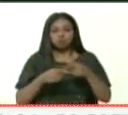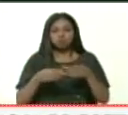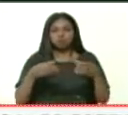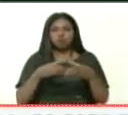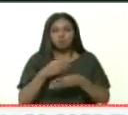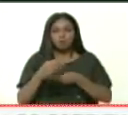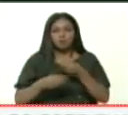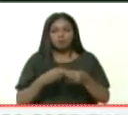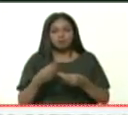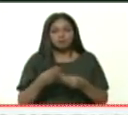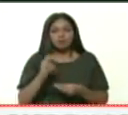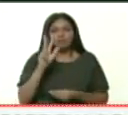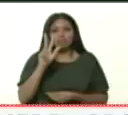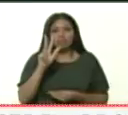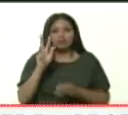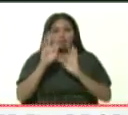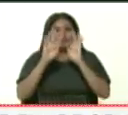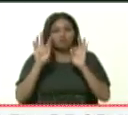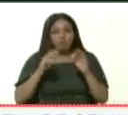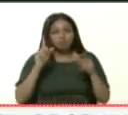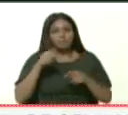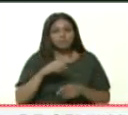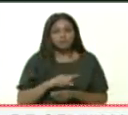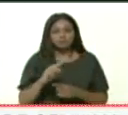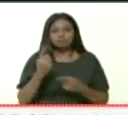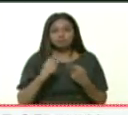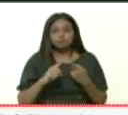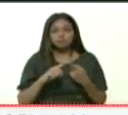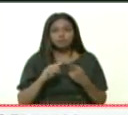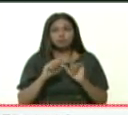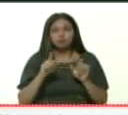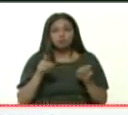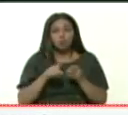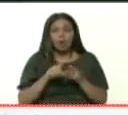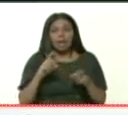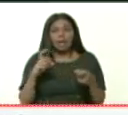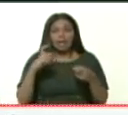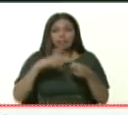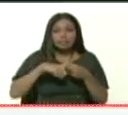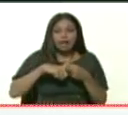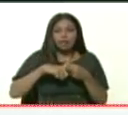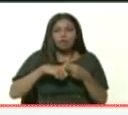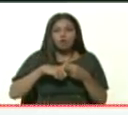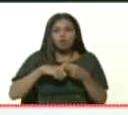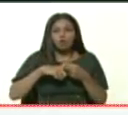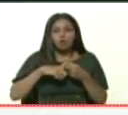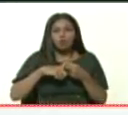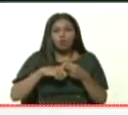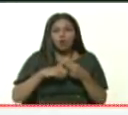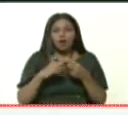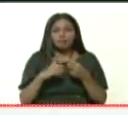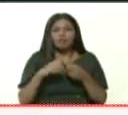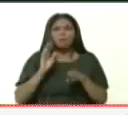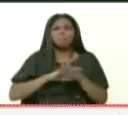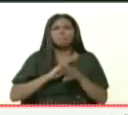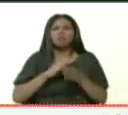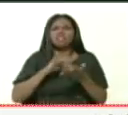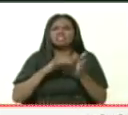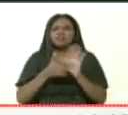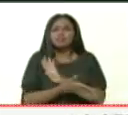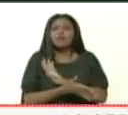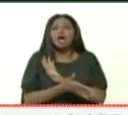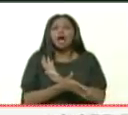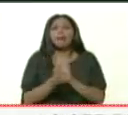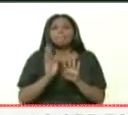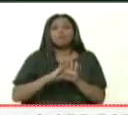hacer con tres fases. La primera fase era llamada Operación Candado. La operación se llamó Operación Candado. ¿Por qué? Porque